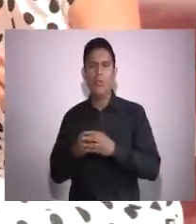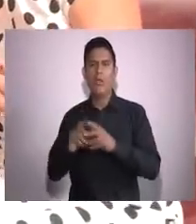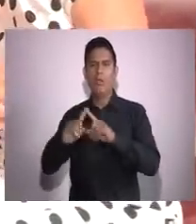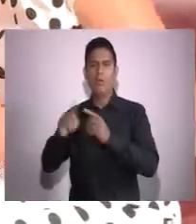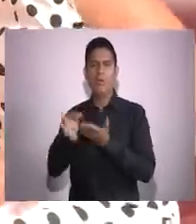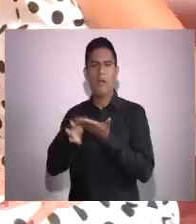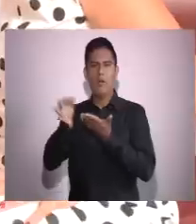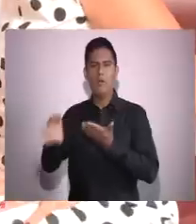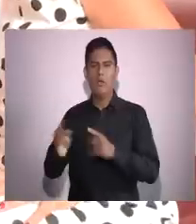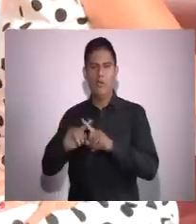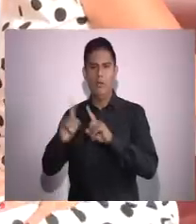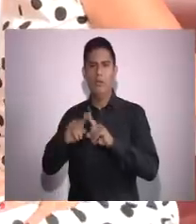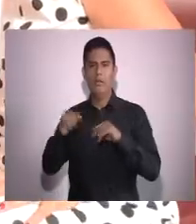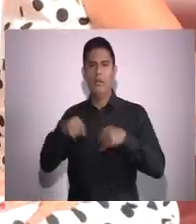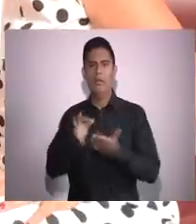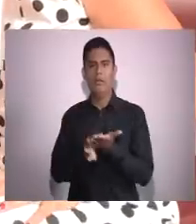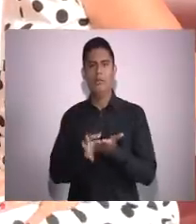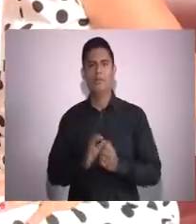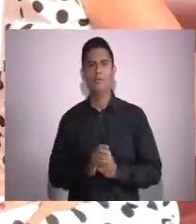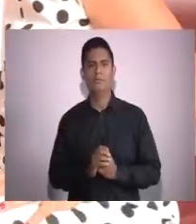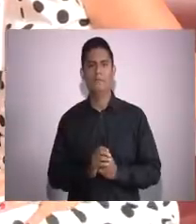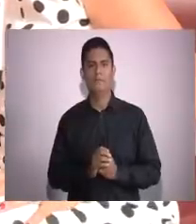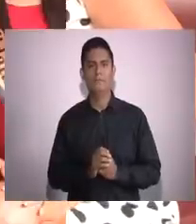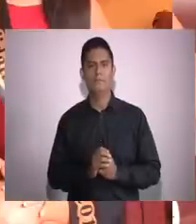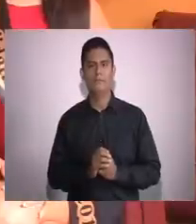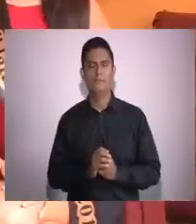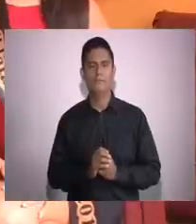y parroquias de nuestro cantón.